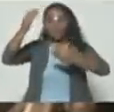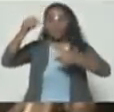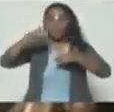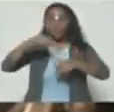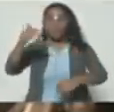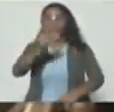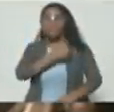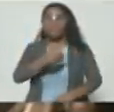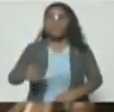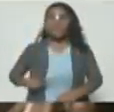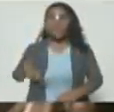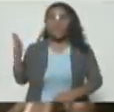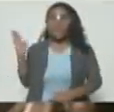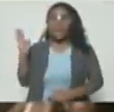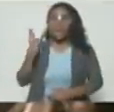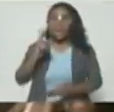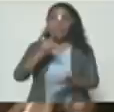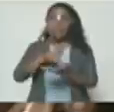ejecutivo aquí.